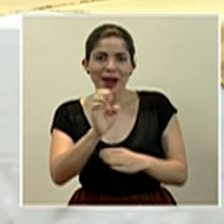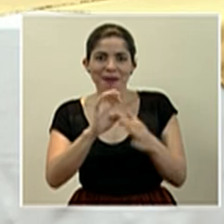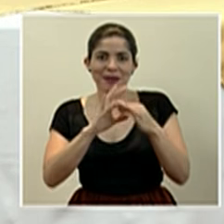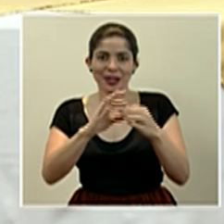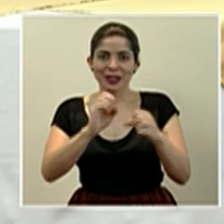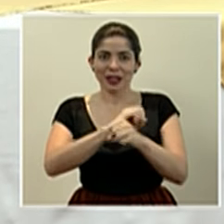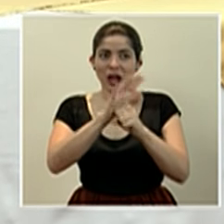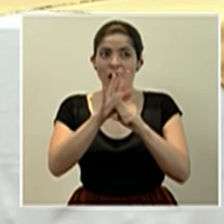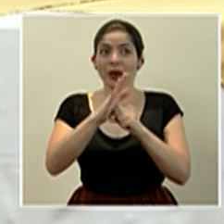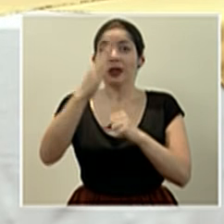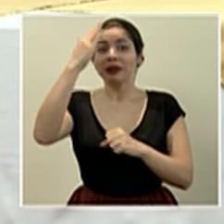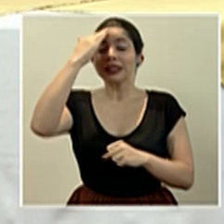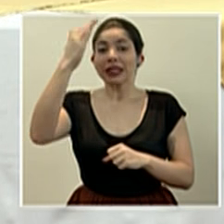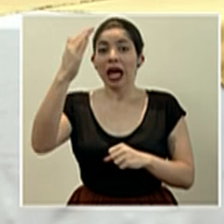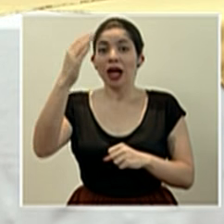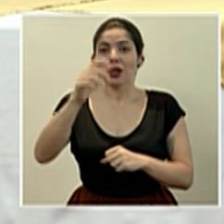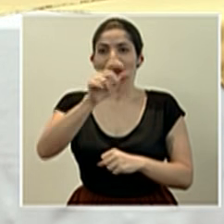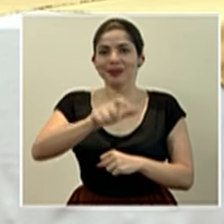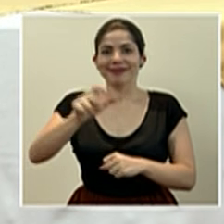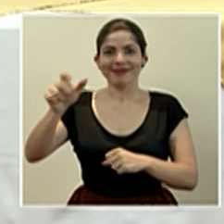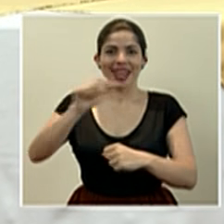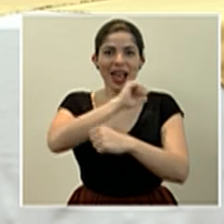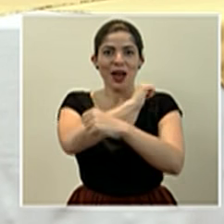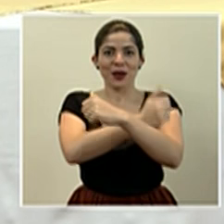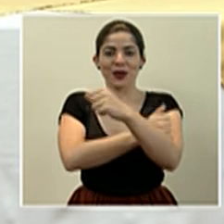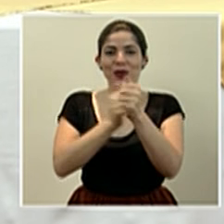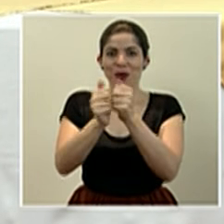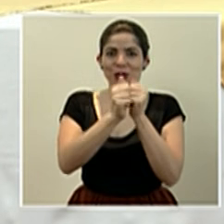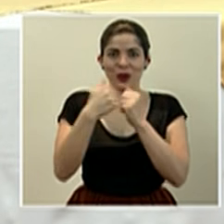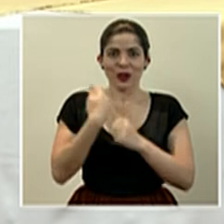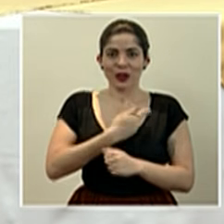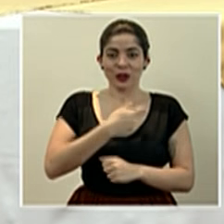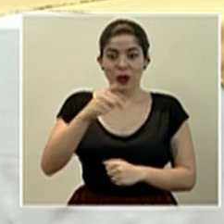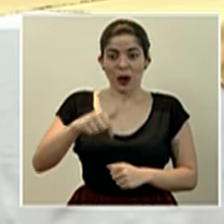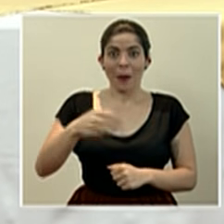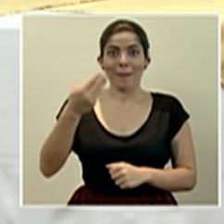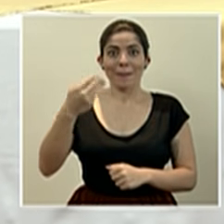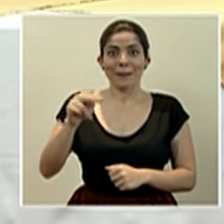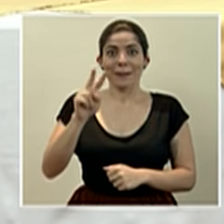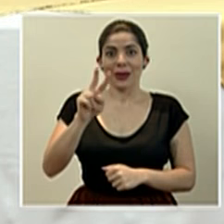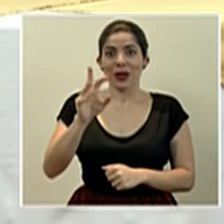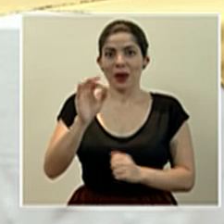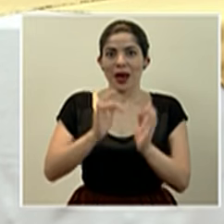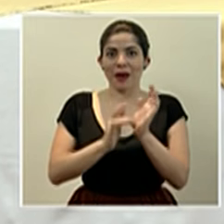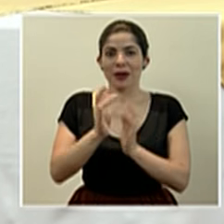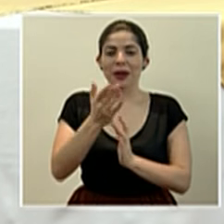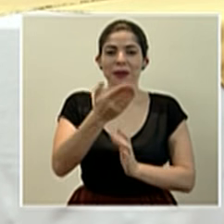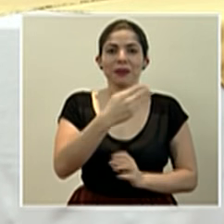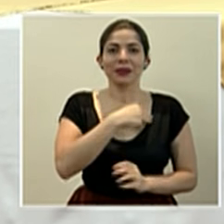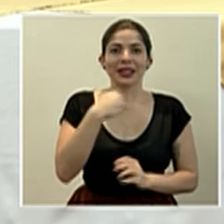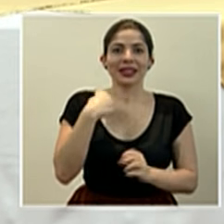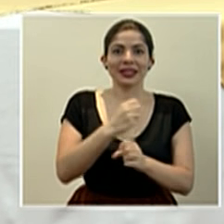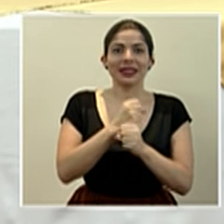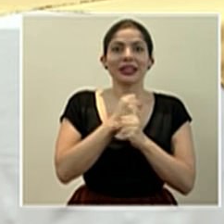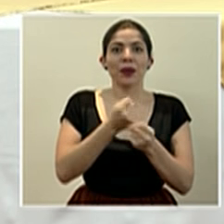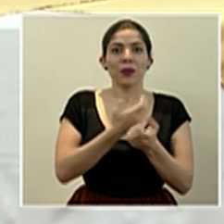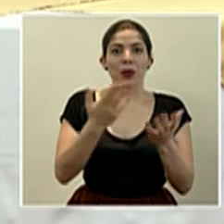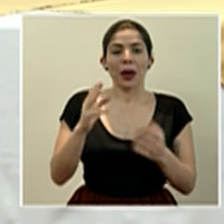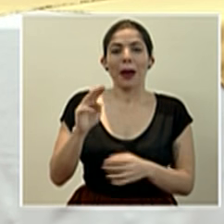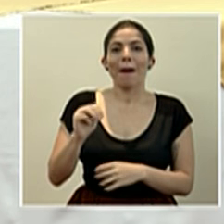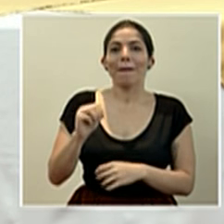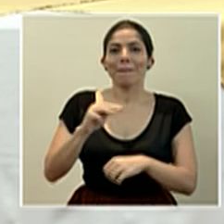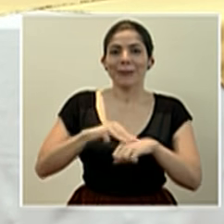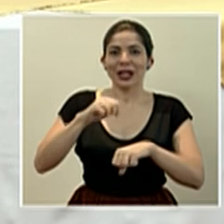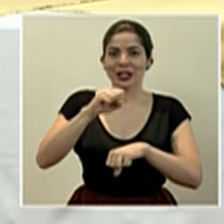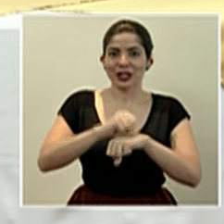COVID-19. Saludamos a las autoridades que nos acompañan este miércoles 29 de abril, el ministro de Seguridad Pública, Michael Soto, y